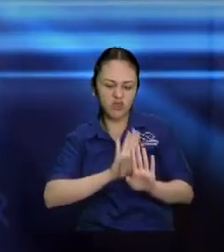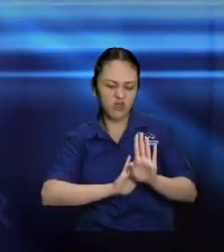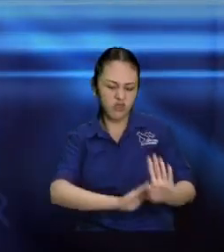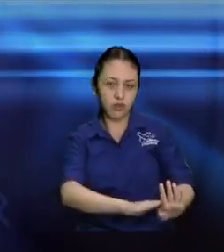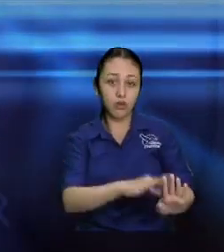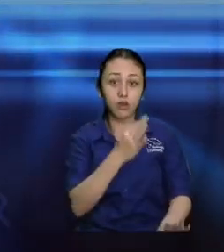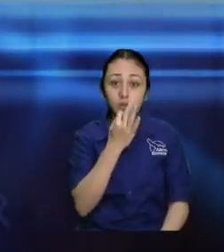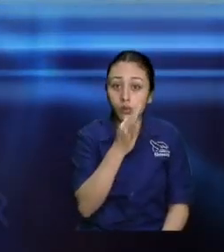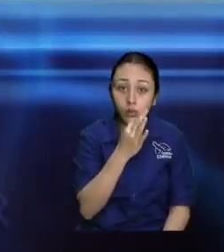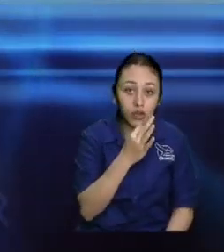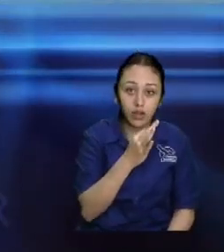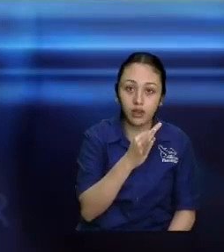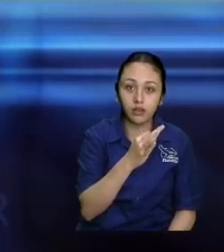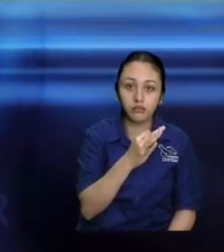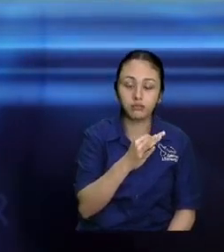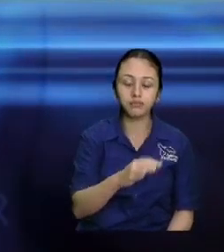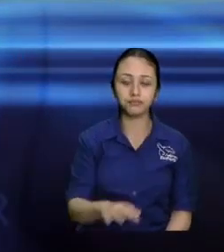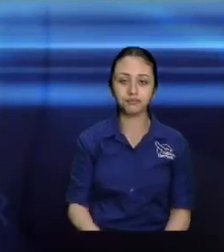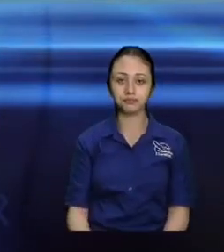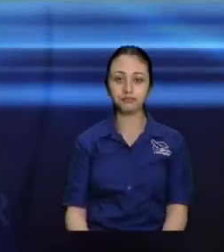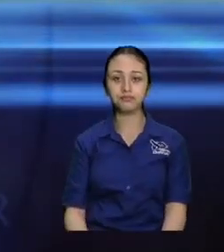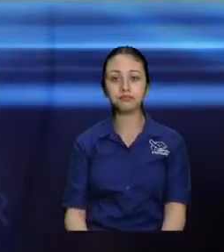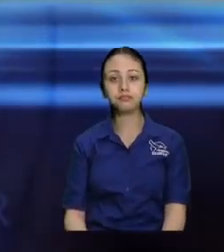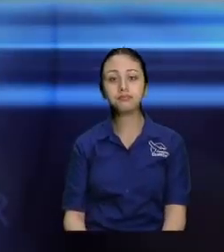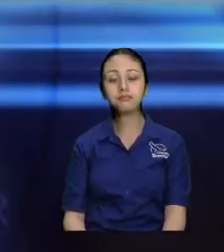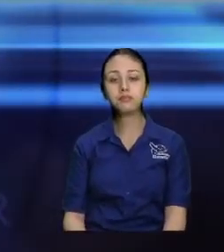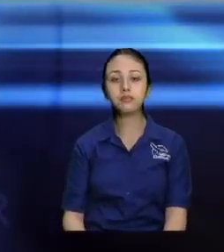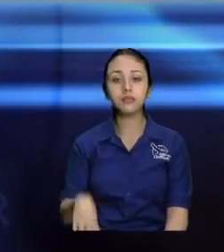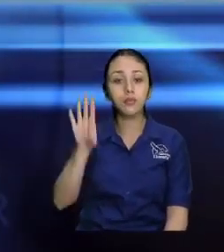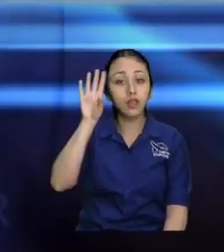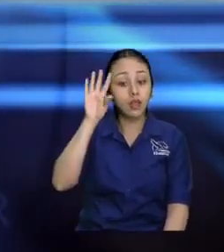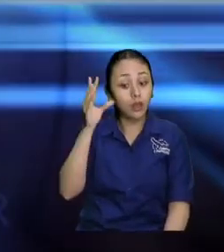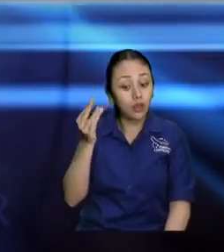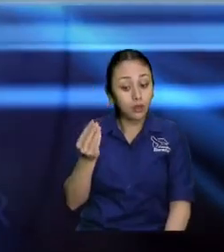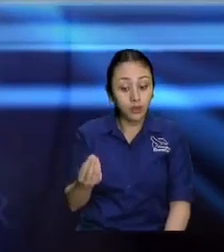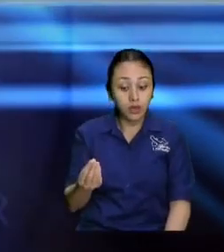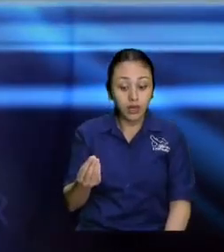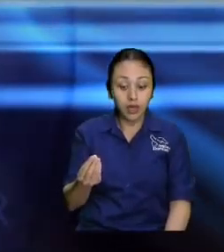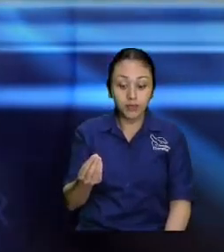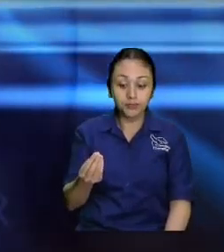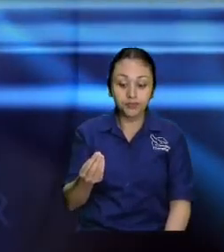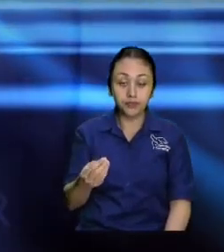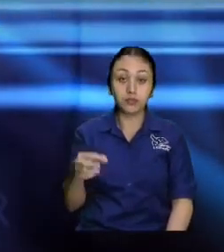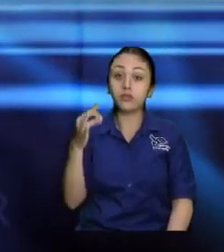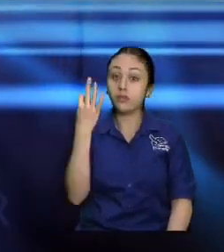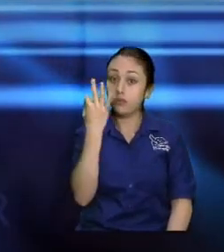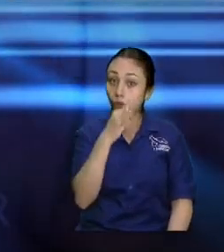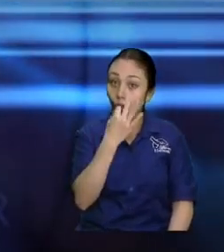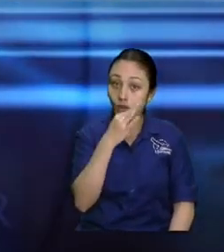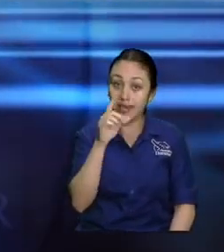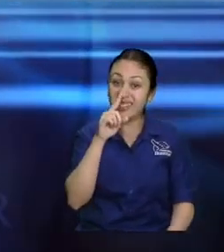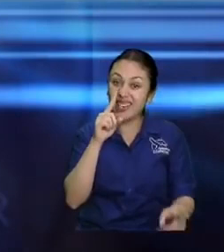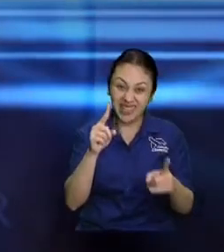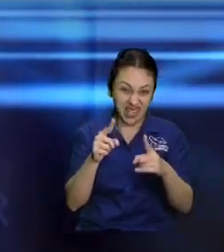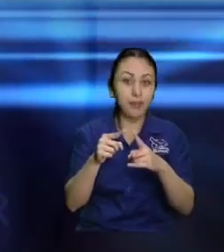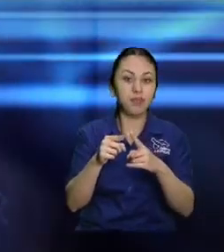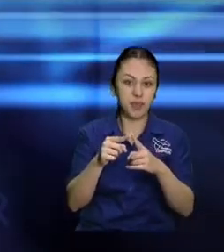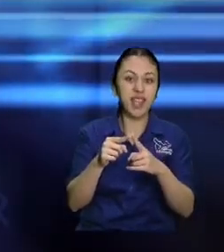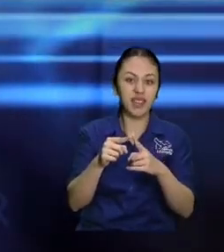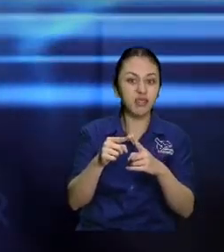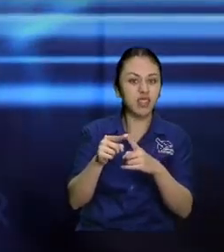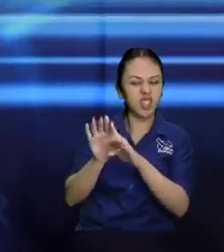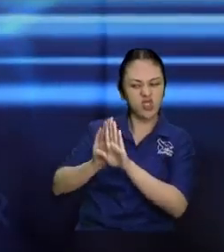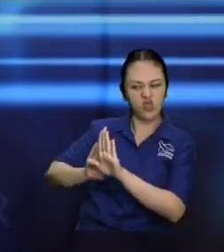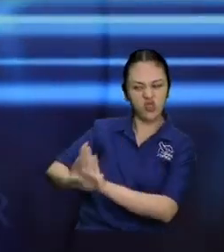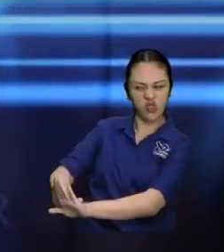su autoestima, o una mujer que hizo lo mismo con el hombre, porque hay mujeres como Dalila que le reducen el alma a